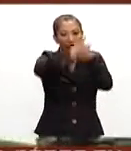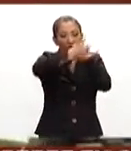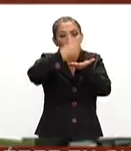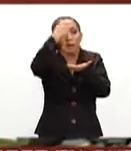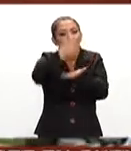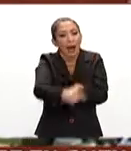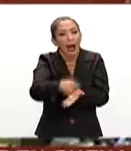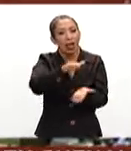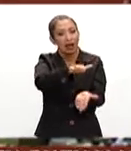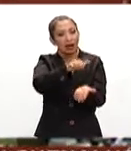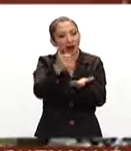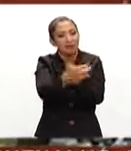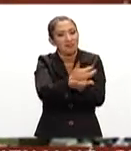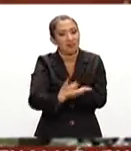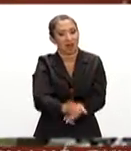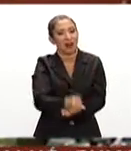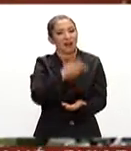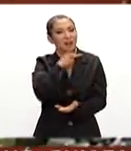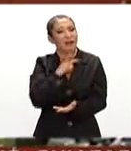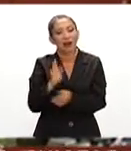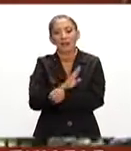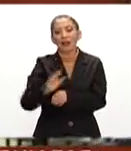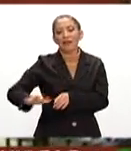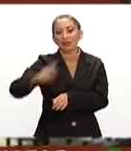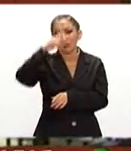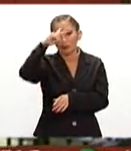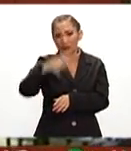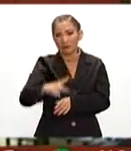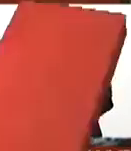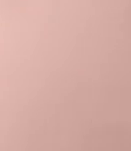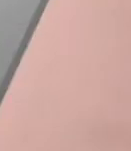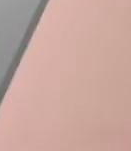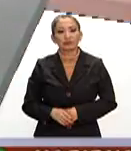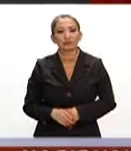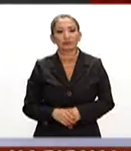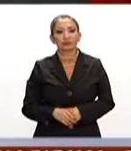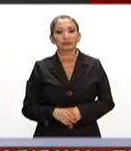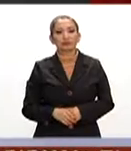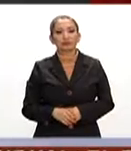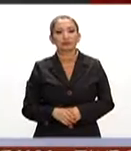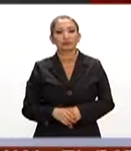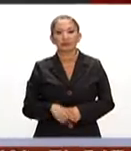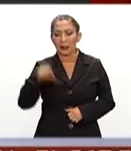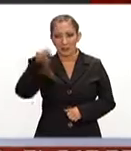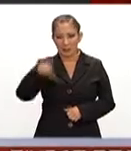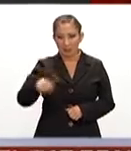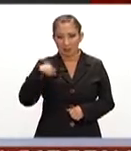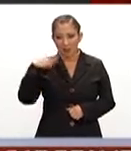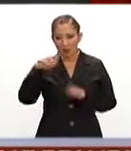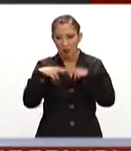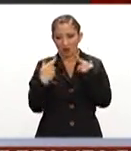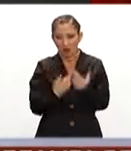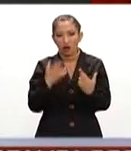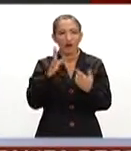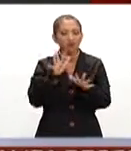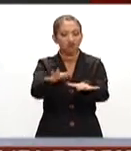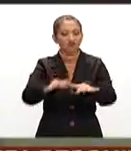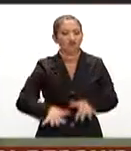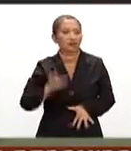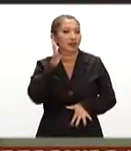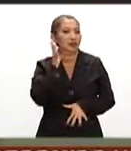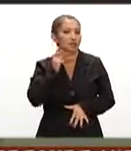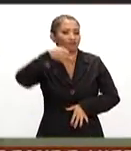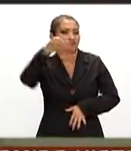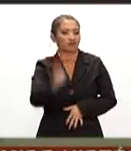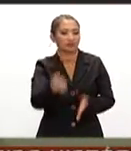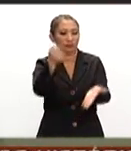los ingresos petroleros en beneficio de la nación. En la misma sesión, el Pleno de la Cámara de Diputados aprobó